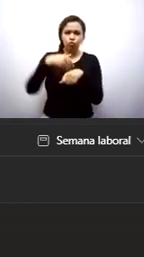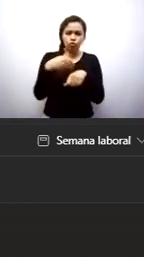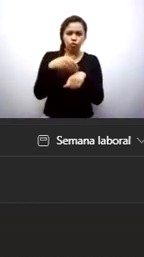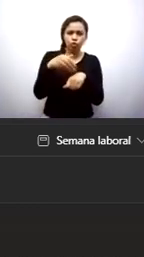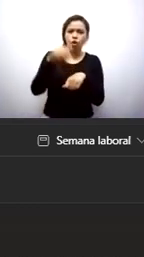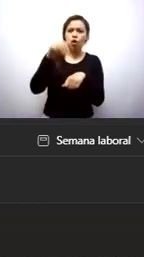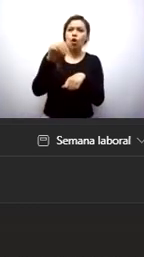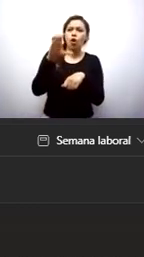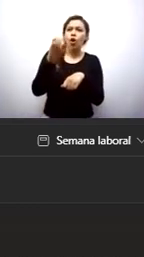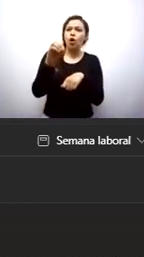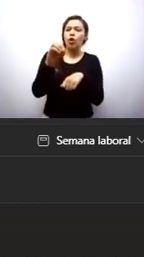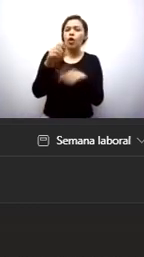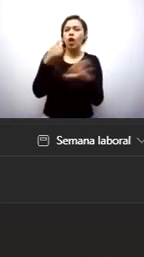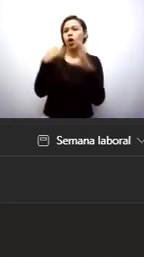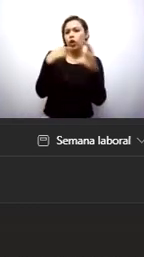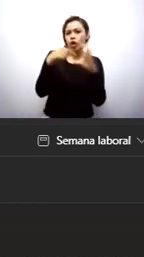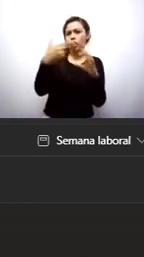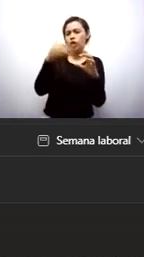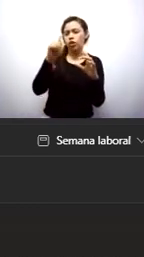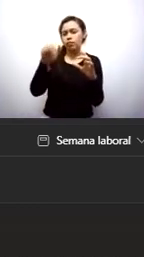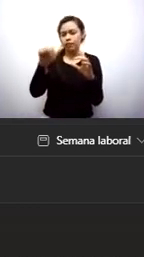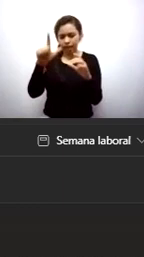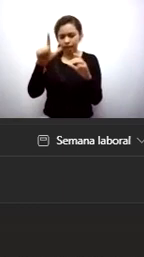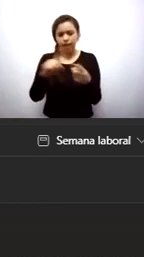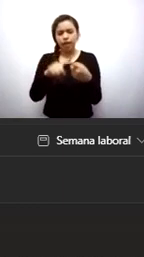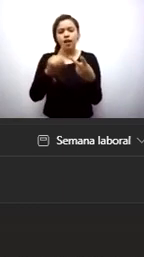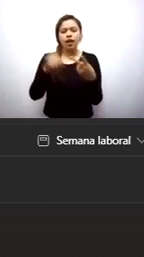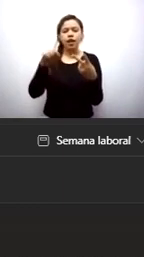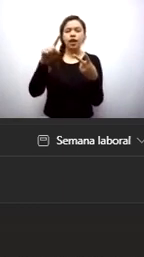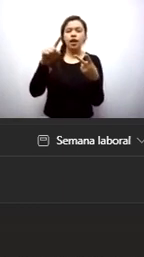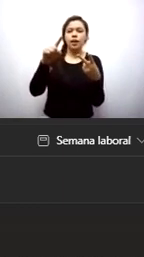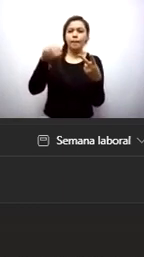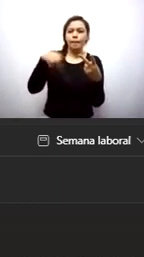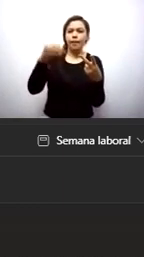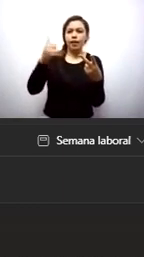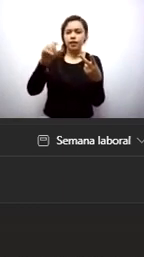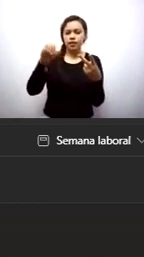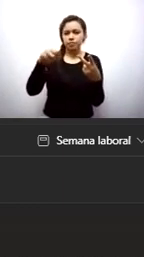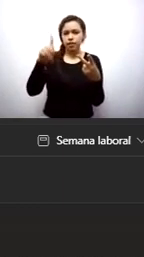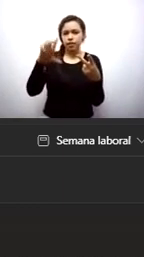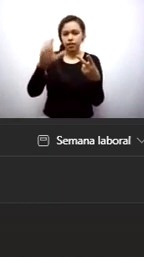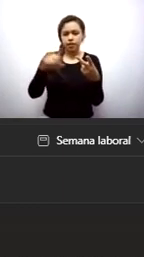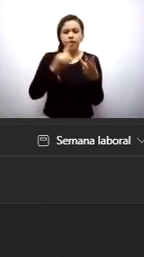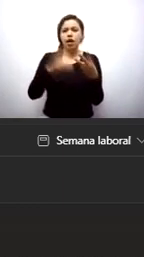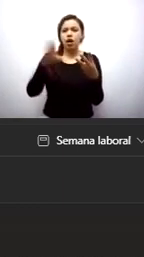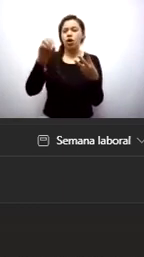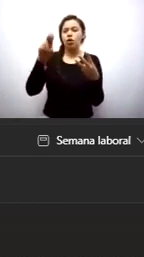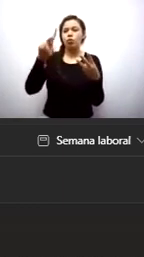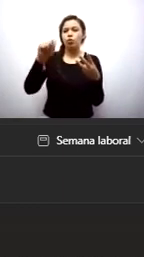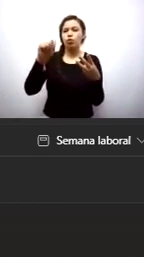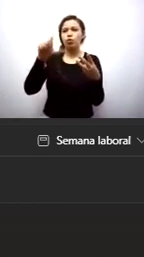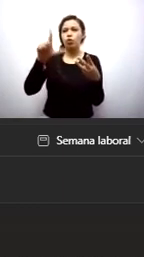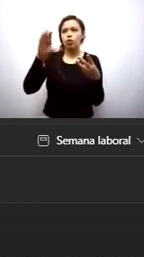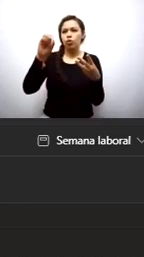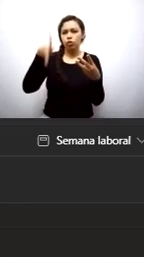Outlook, de MySpace, de Hotmail, incluso los que todavía tengan su correo de Hotmail, pueden